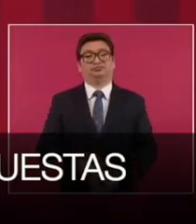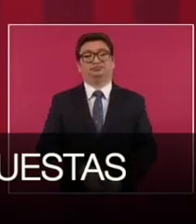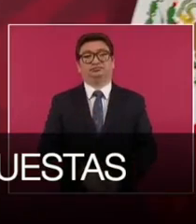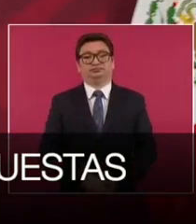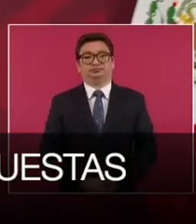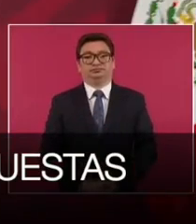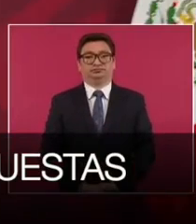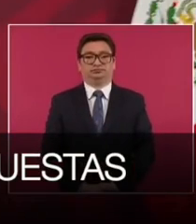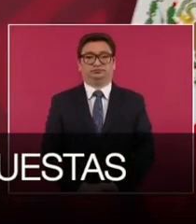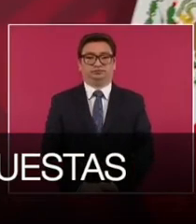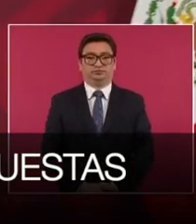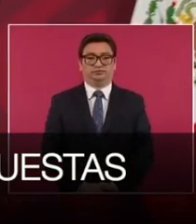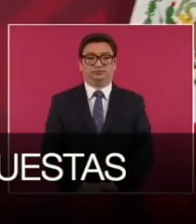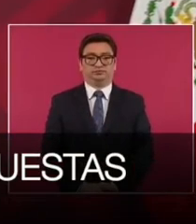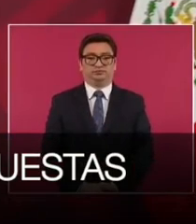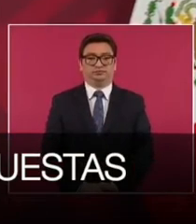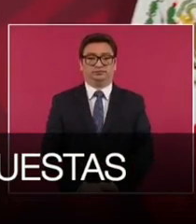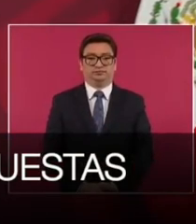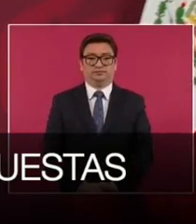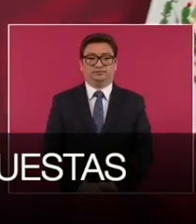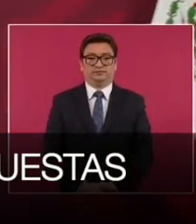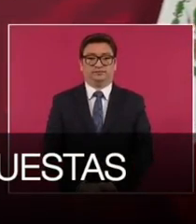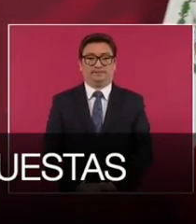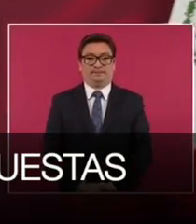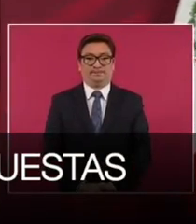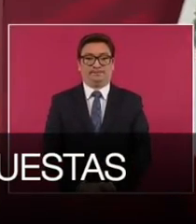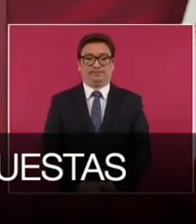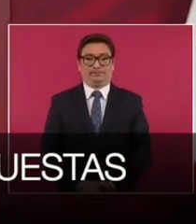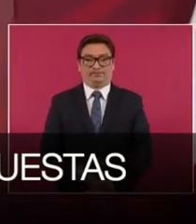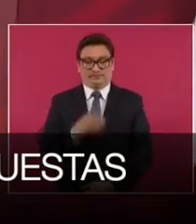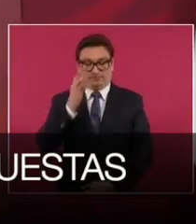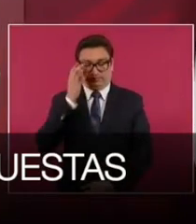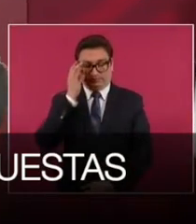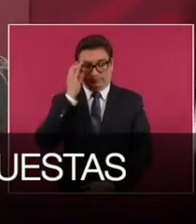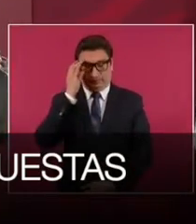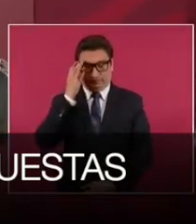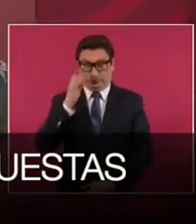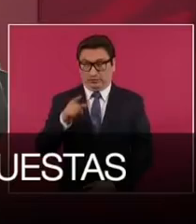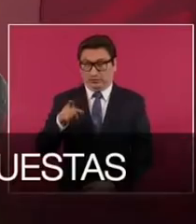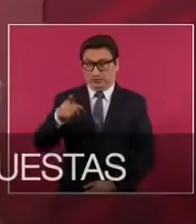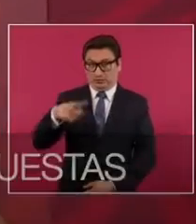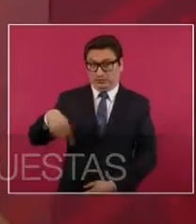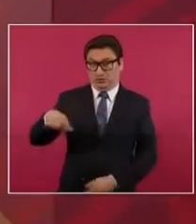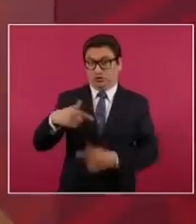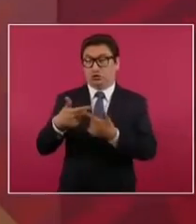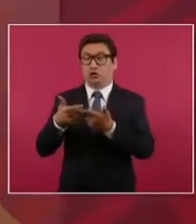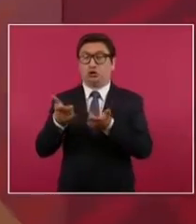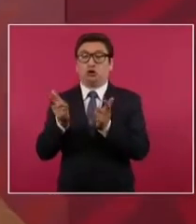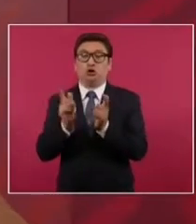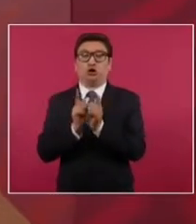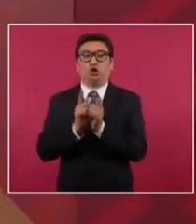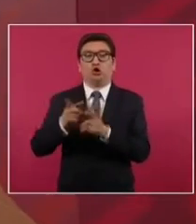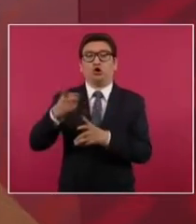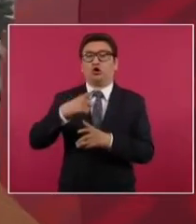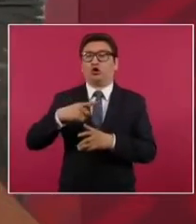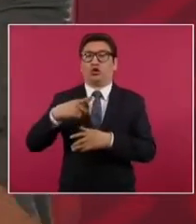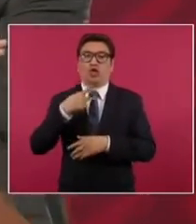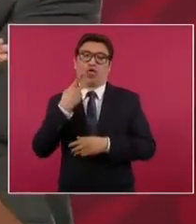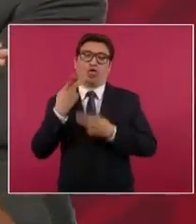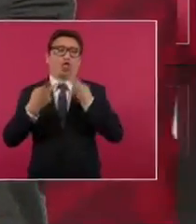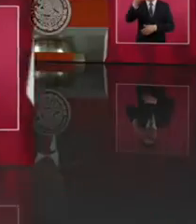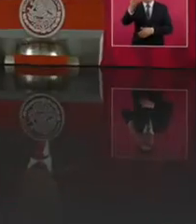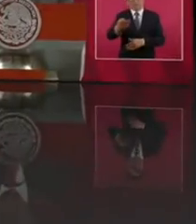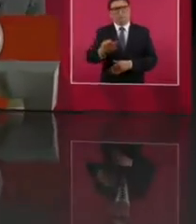de la transformación. El presidente López Obrador aseguró que los ministros que propuso actúan más en función de los